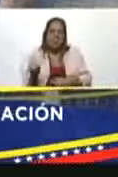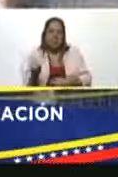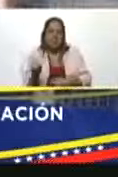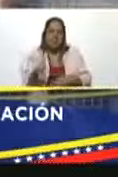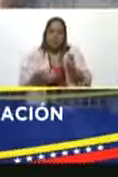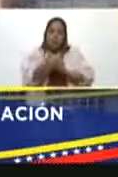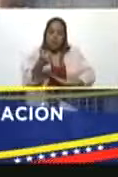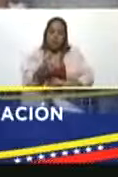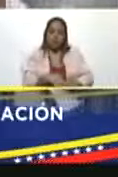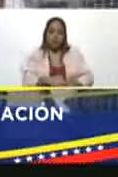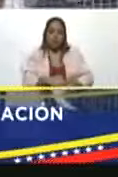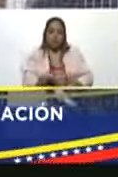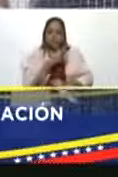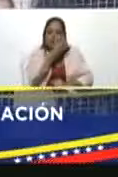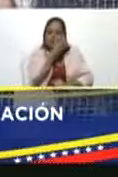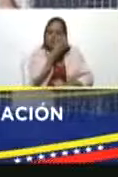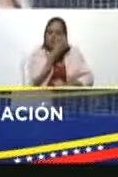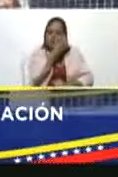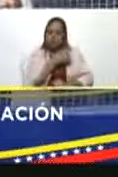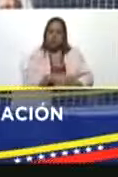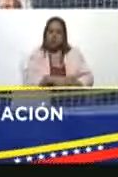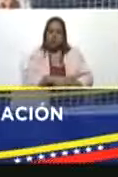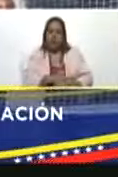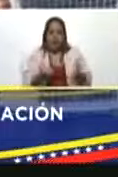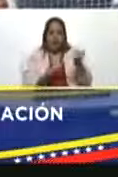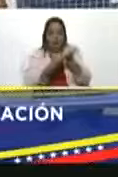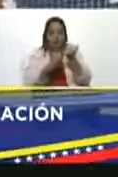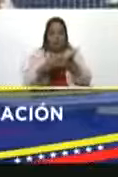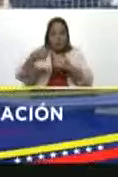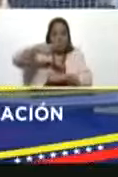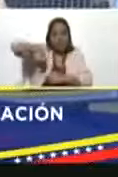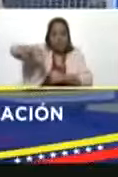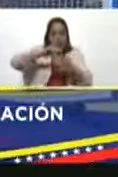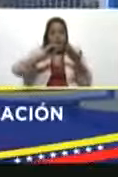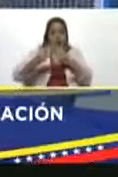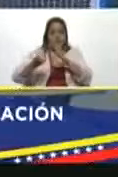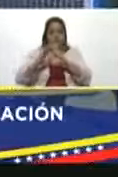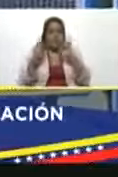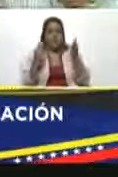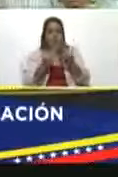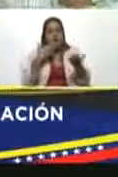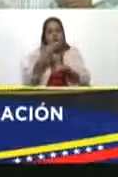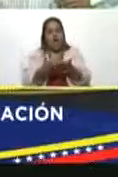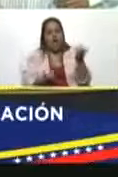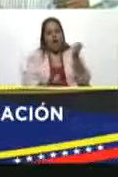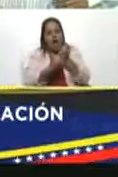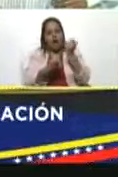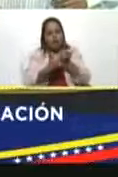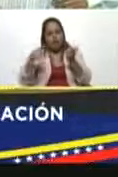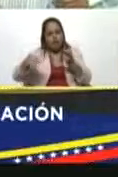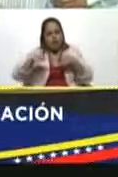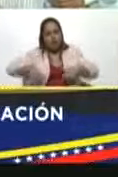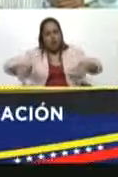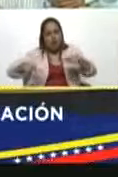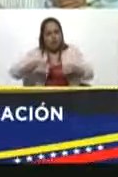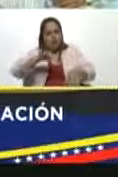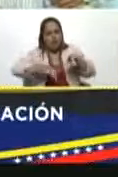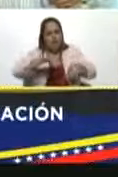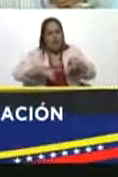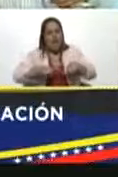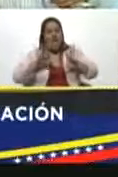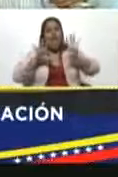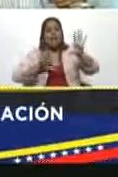se beneficia toda esta familia, gracias a todo su apoyo. Aquí estamos en el Salón de Informática, tiene más de